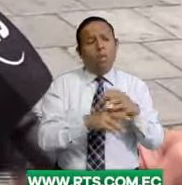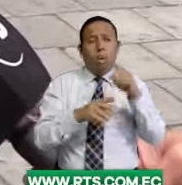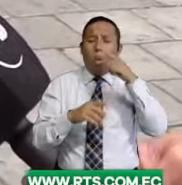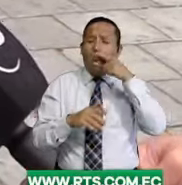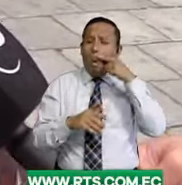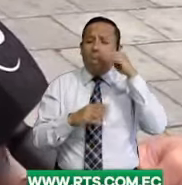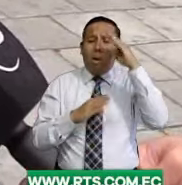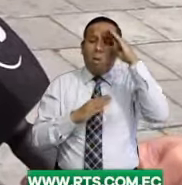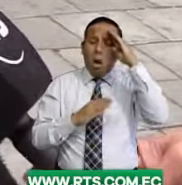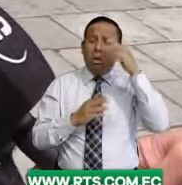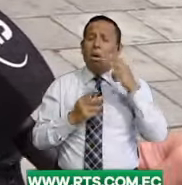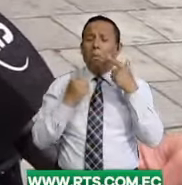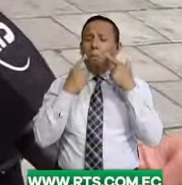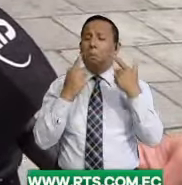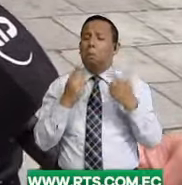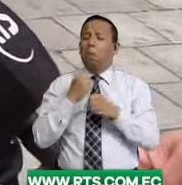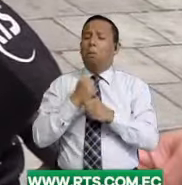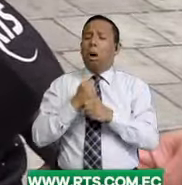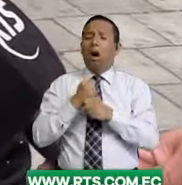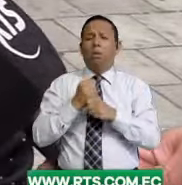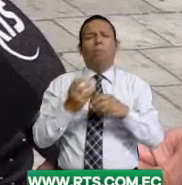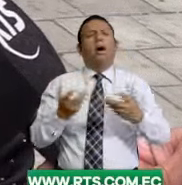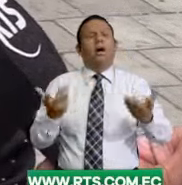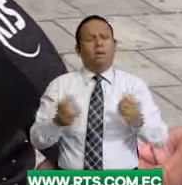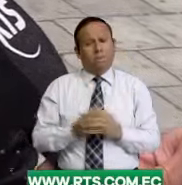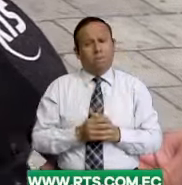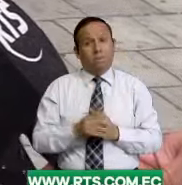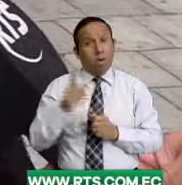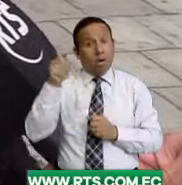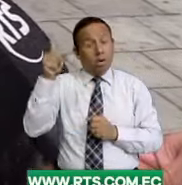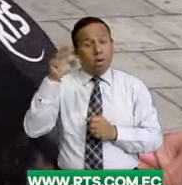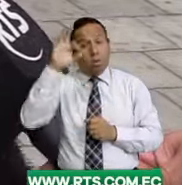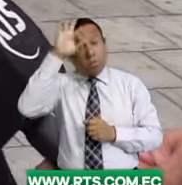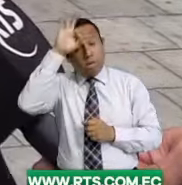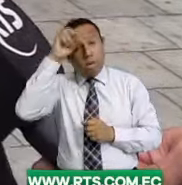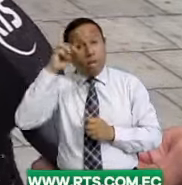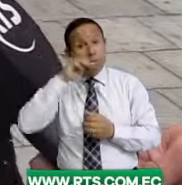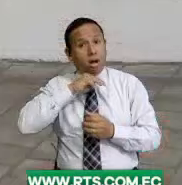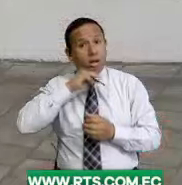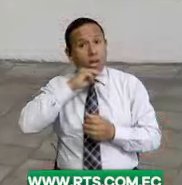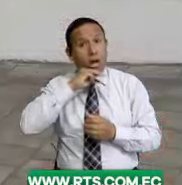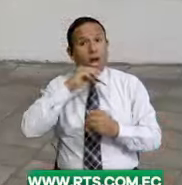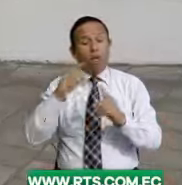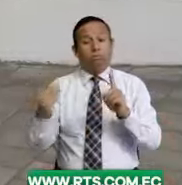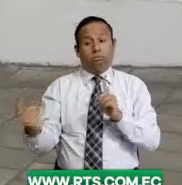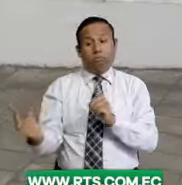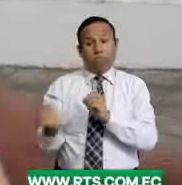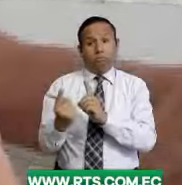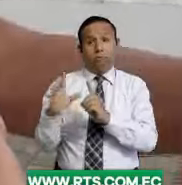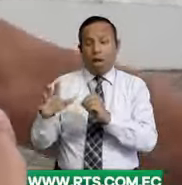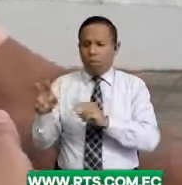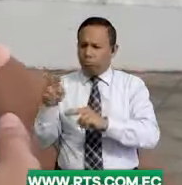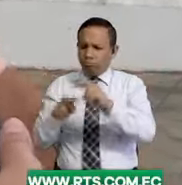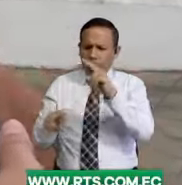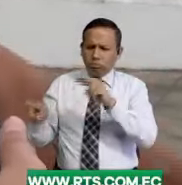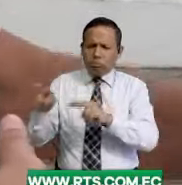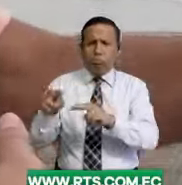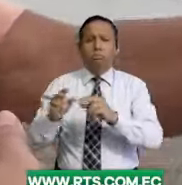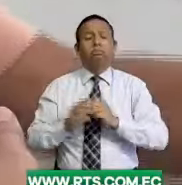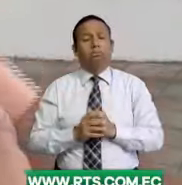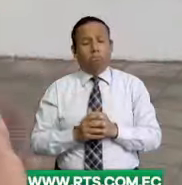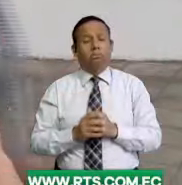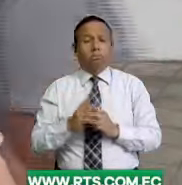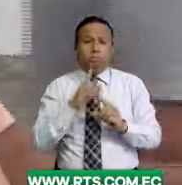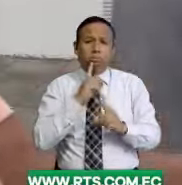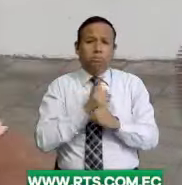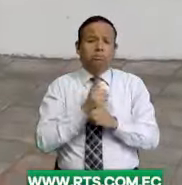sería mejor estar aquí como lo hacen en el hospital de Manta, que a uno lo revisan afuera. De seguridad para que le coja y le pase algo,